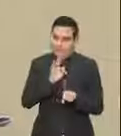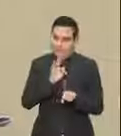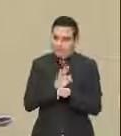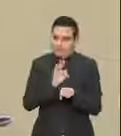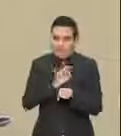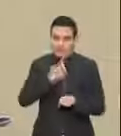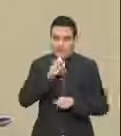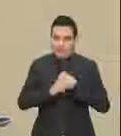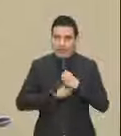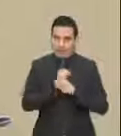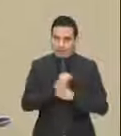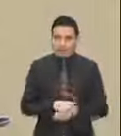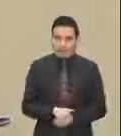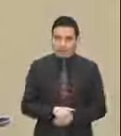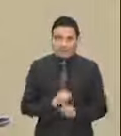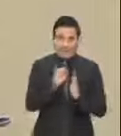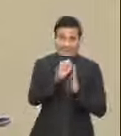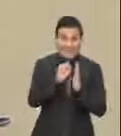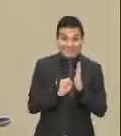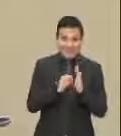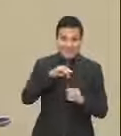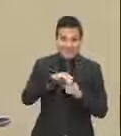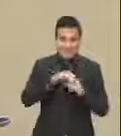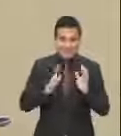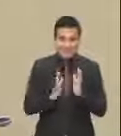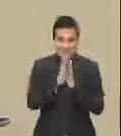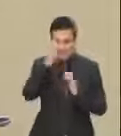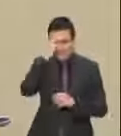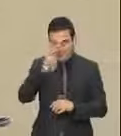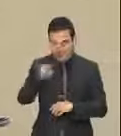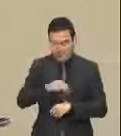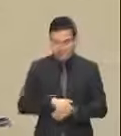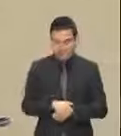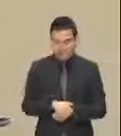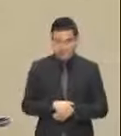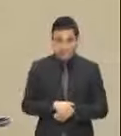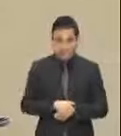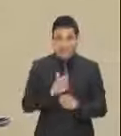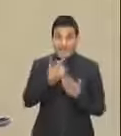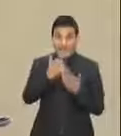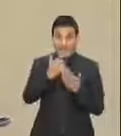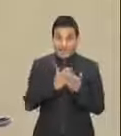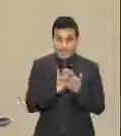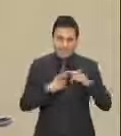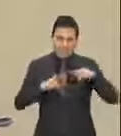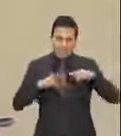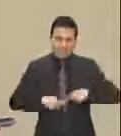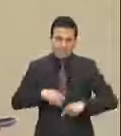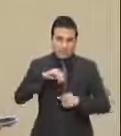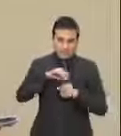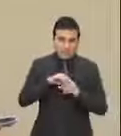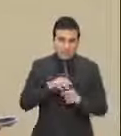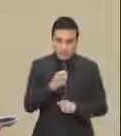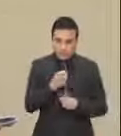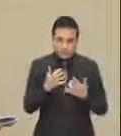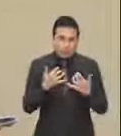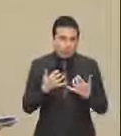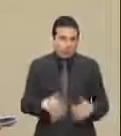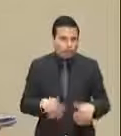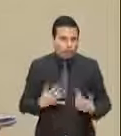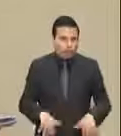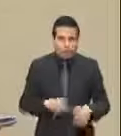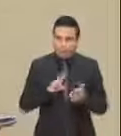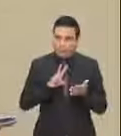para el sistema electoral mexicano el padrón electoral no sólo representa la base del principal documento de identidad de las y los ciudadanos